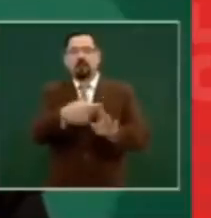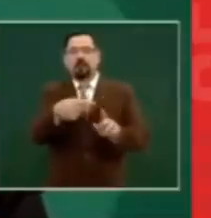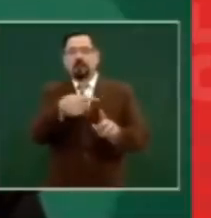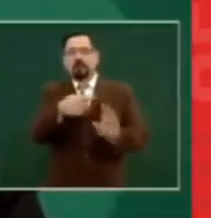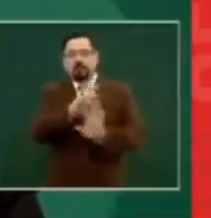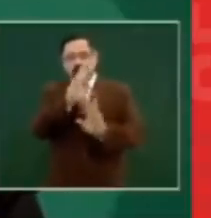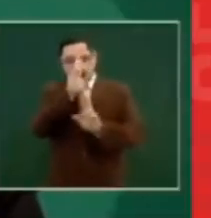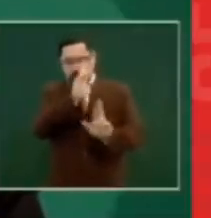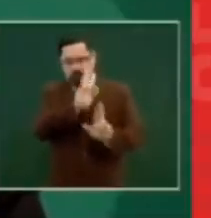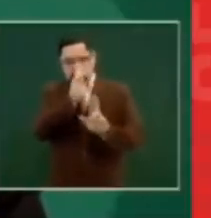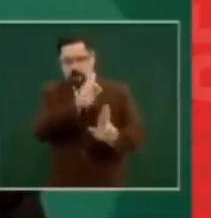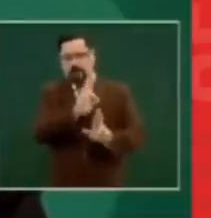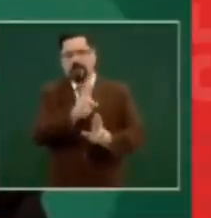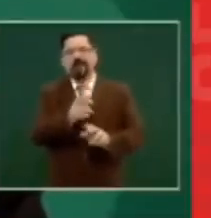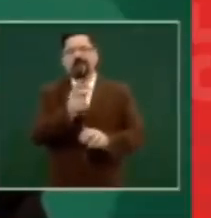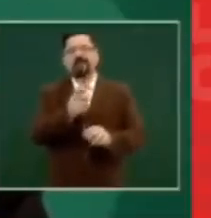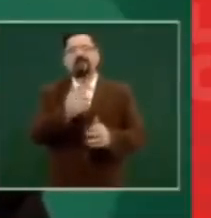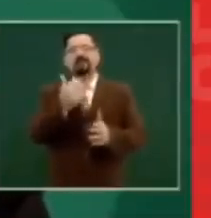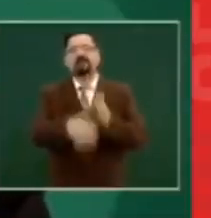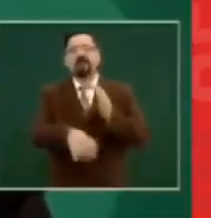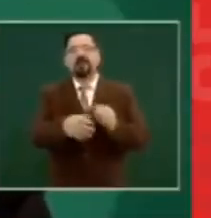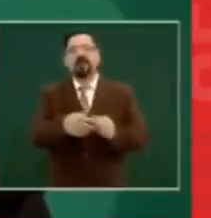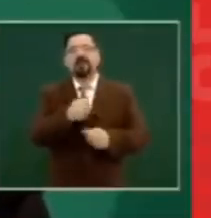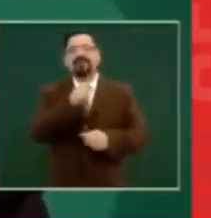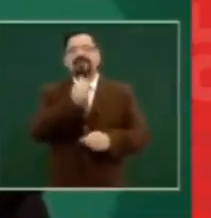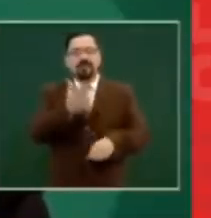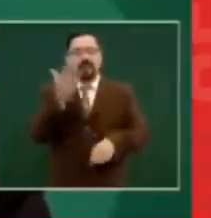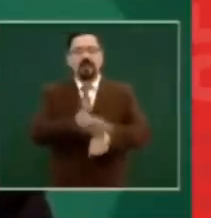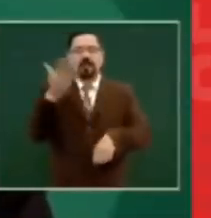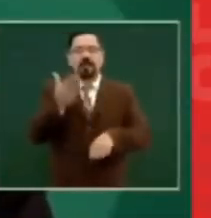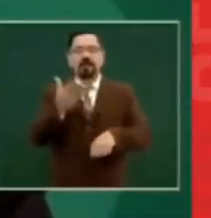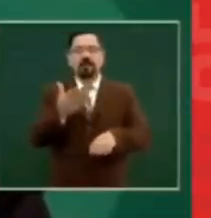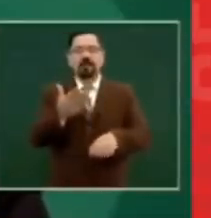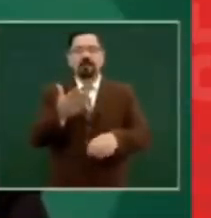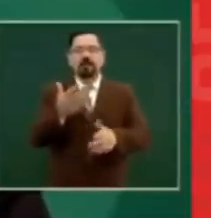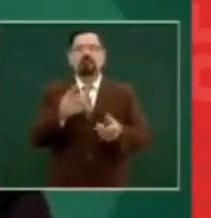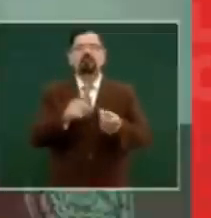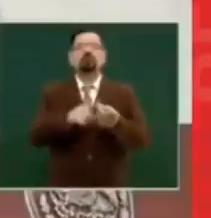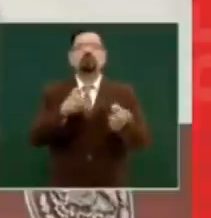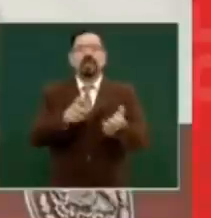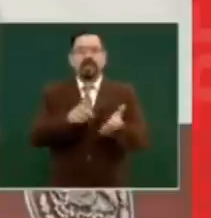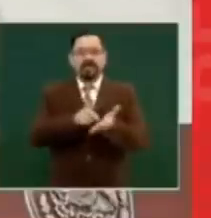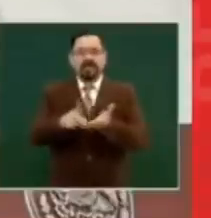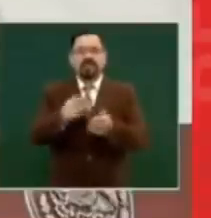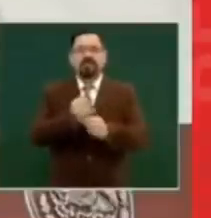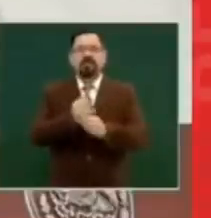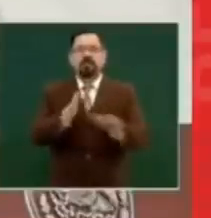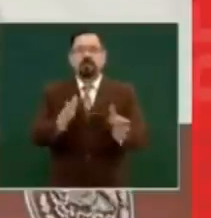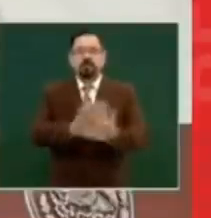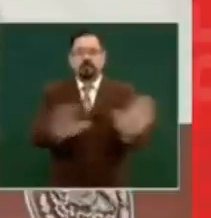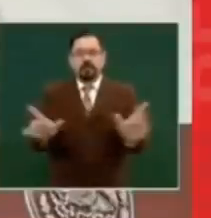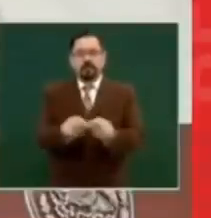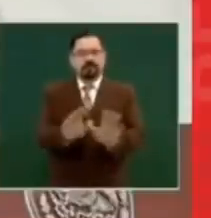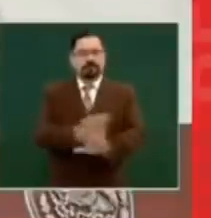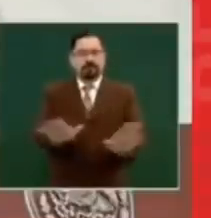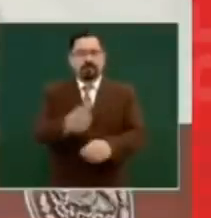Eso era la impunidad. No se garantizaba el derecho a la información. Pero en fin, ya, se